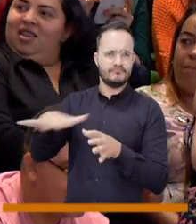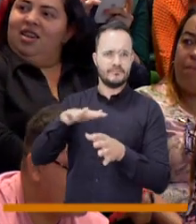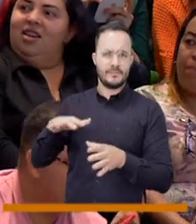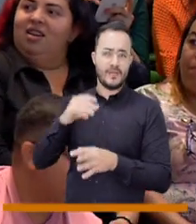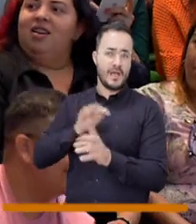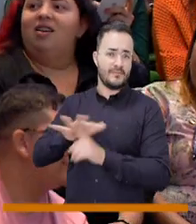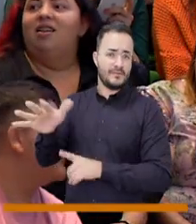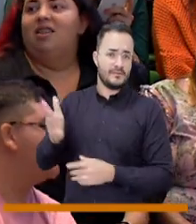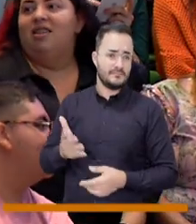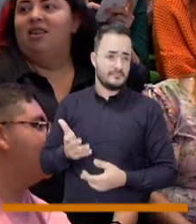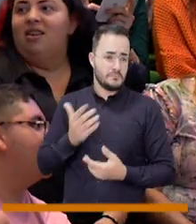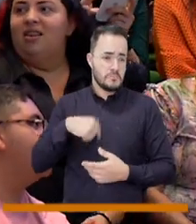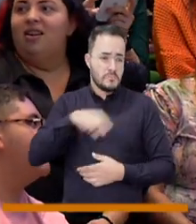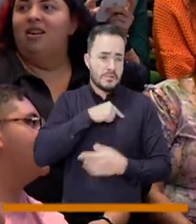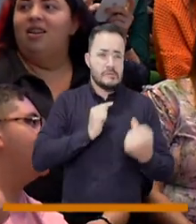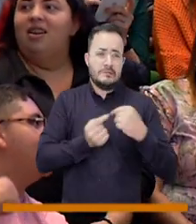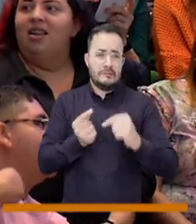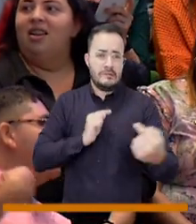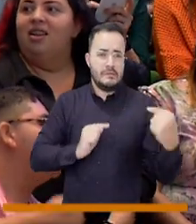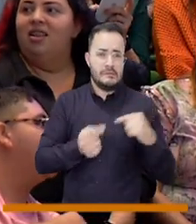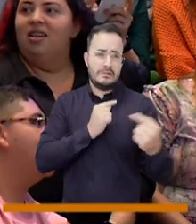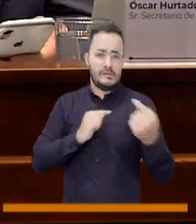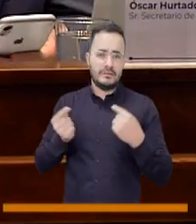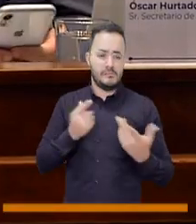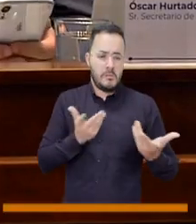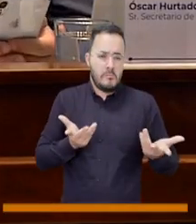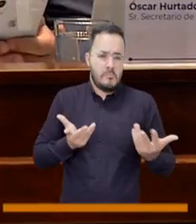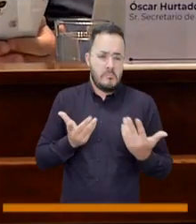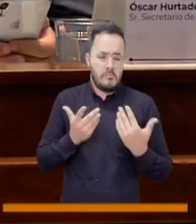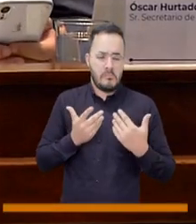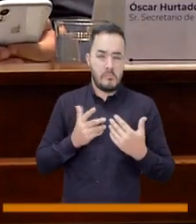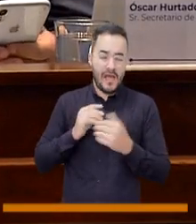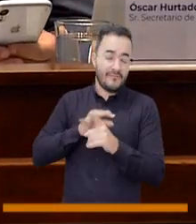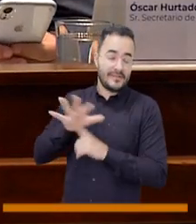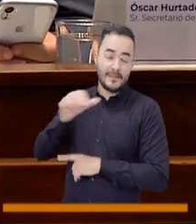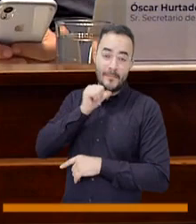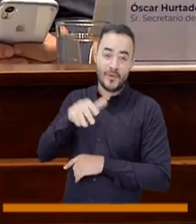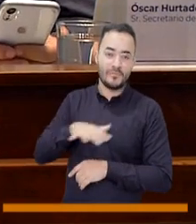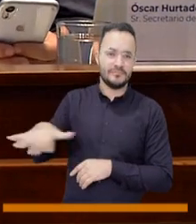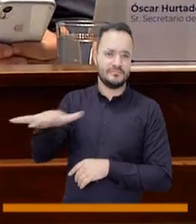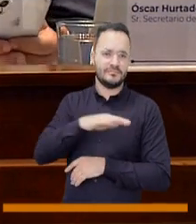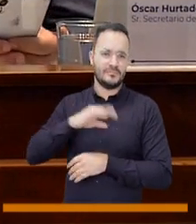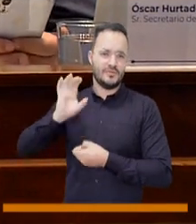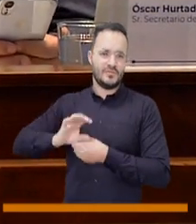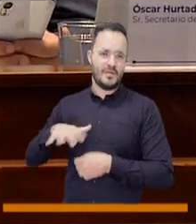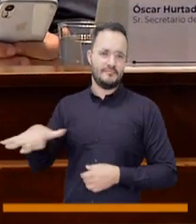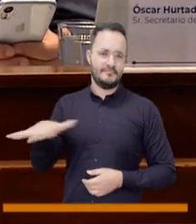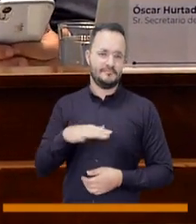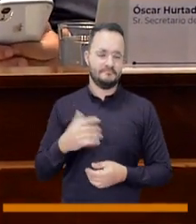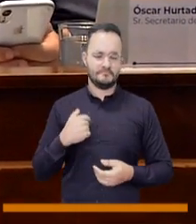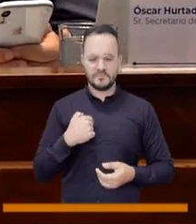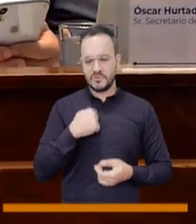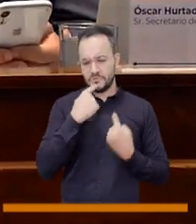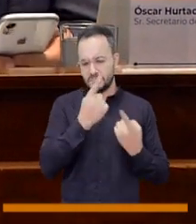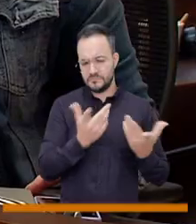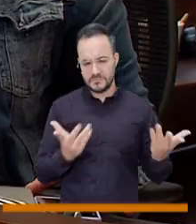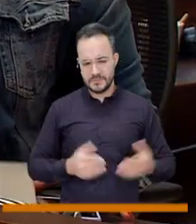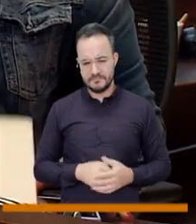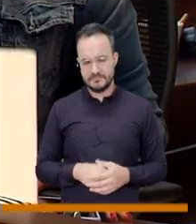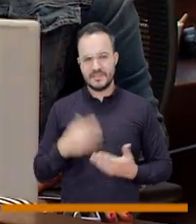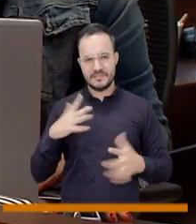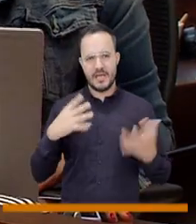día son las personas del común, los ciudadanos de a pies que necesitan los beneficios y que se les resuelvan las situaciones. ¿Yo qué le puedo